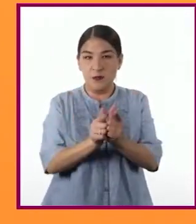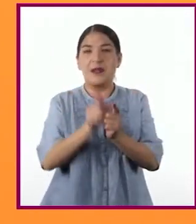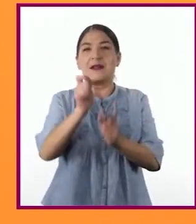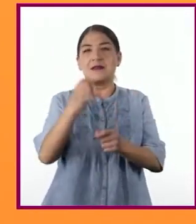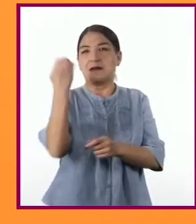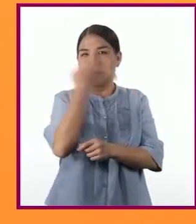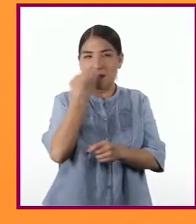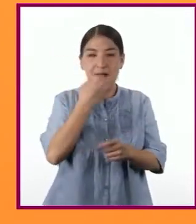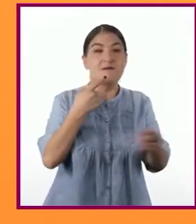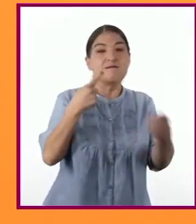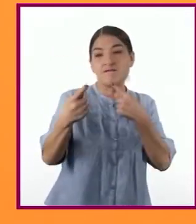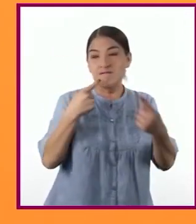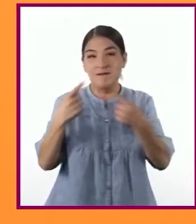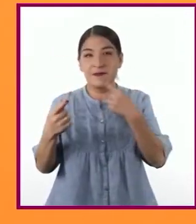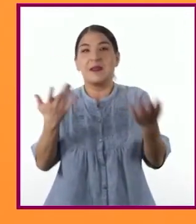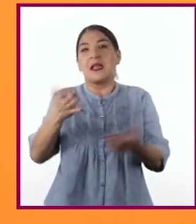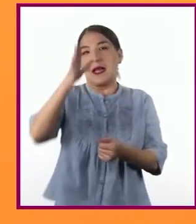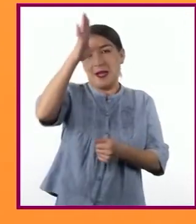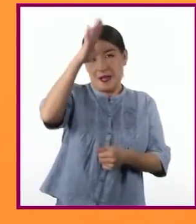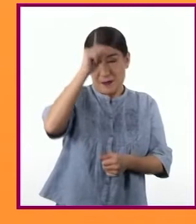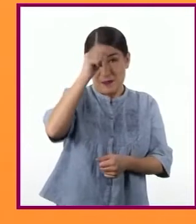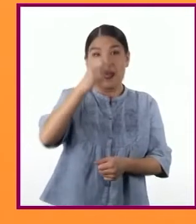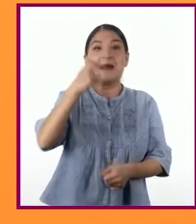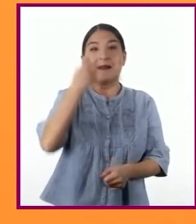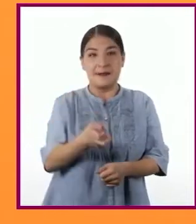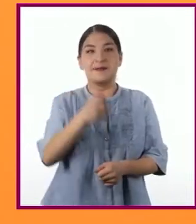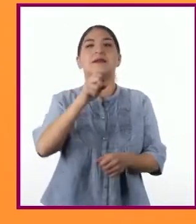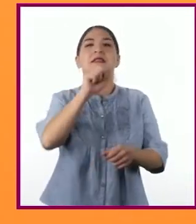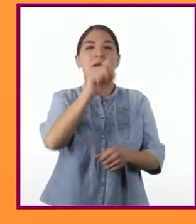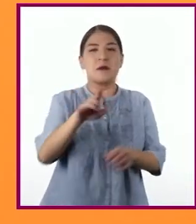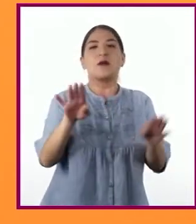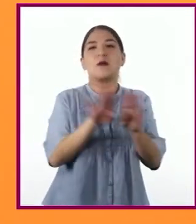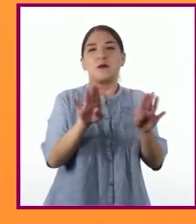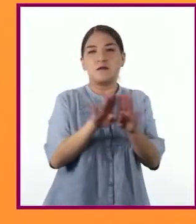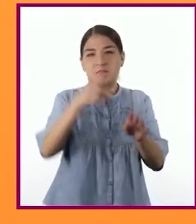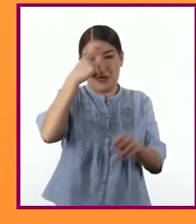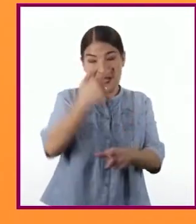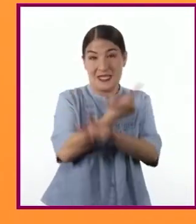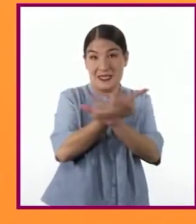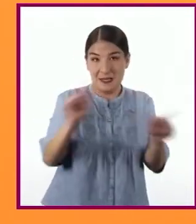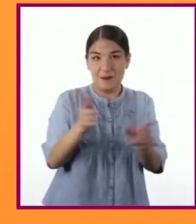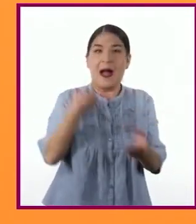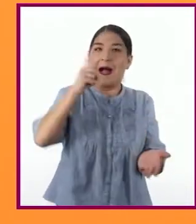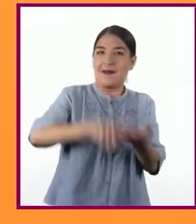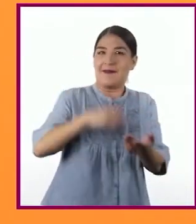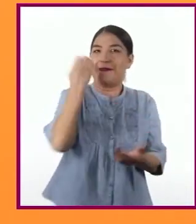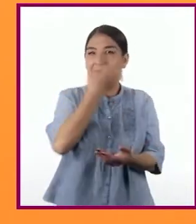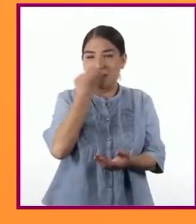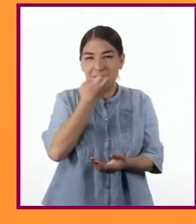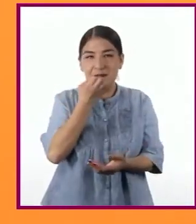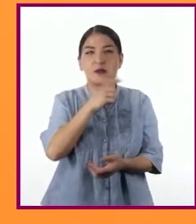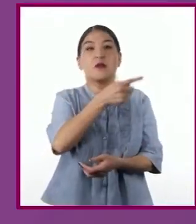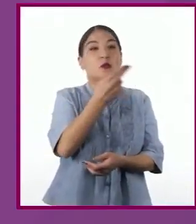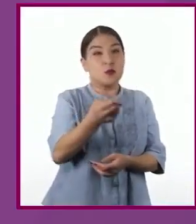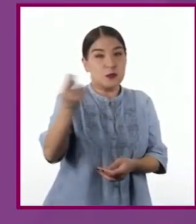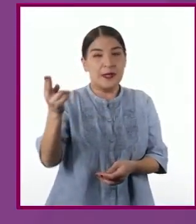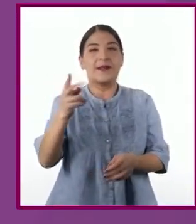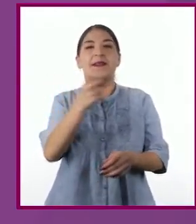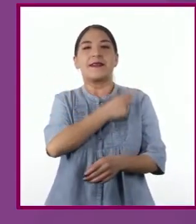comunidad escolar. Así, en el ejercicio de la libertad, en el ámbito escolar, ustedes deben